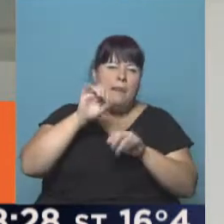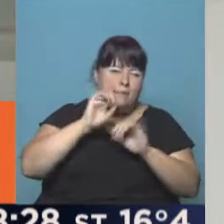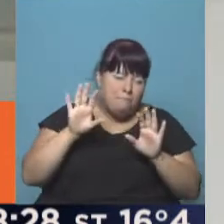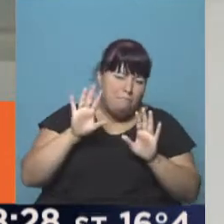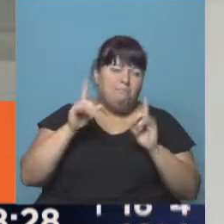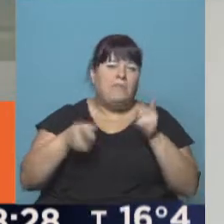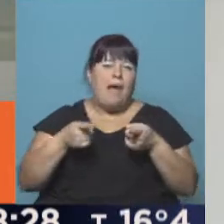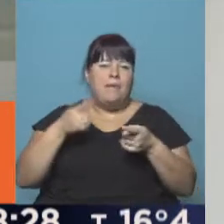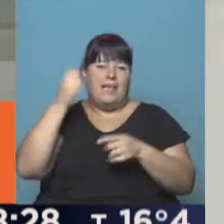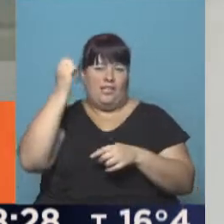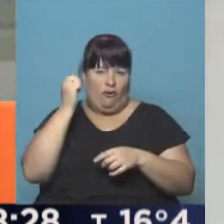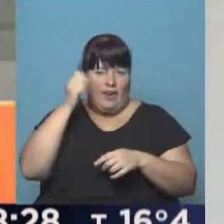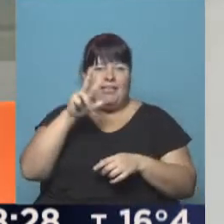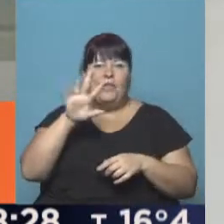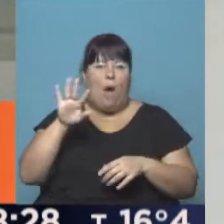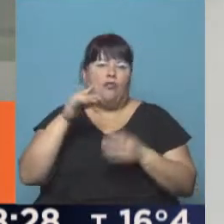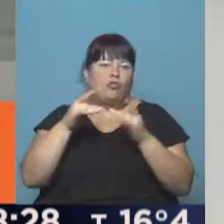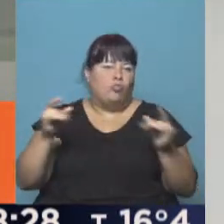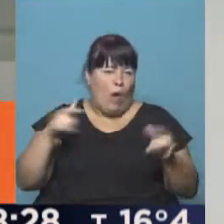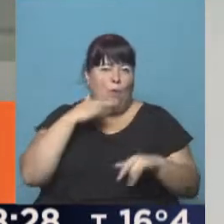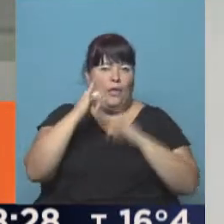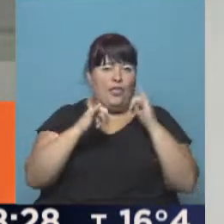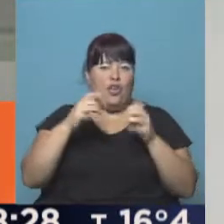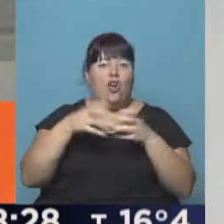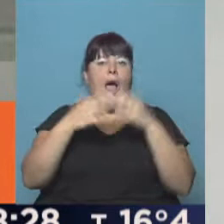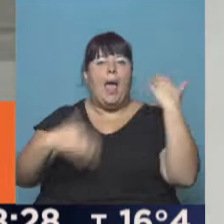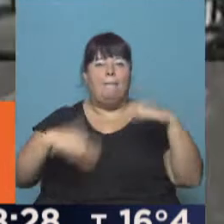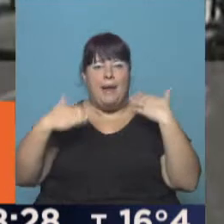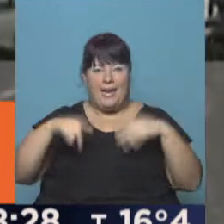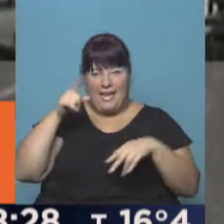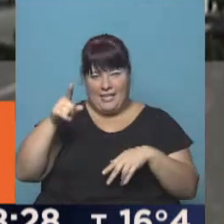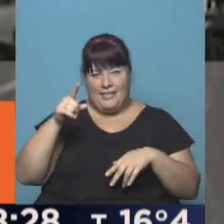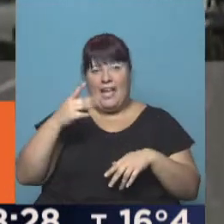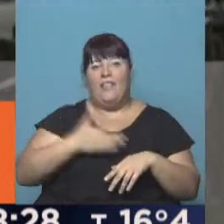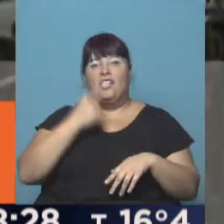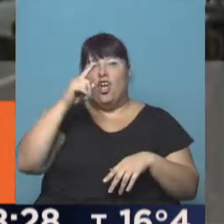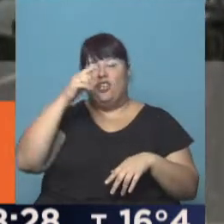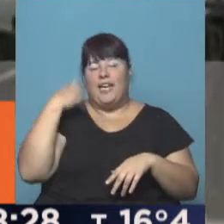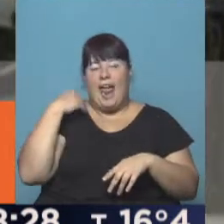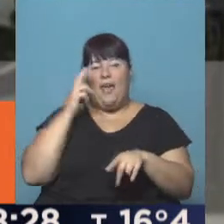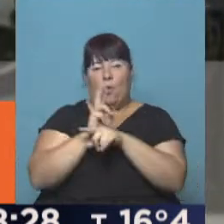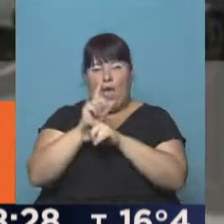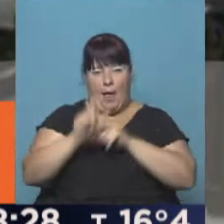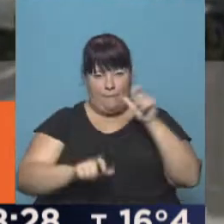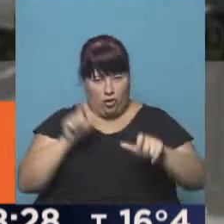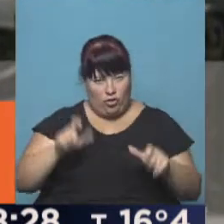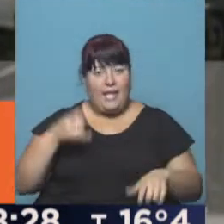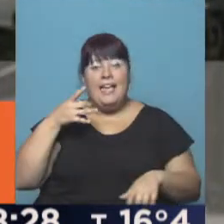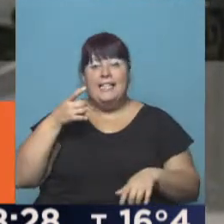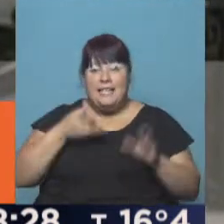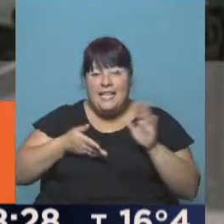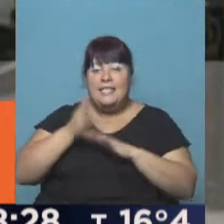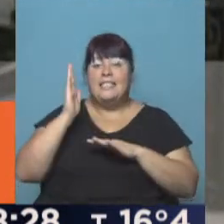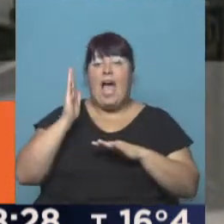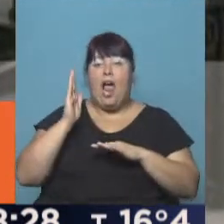importante, entre ellos el maquinista, 34 leves. Esto lo informó el área de emergencia de la Dirección General de Protección Civil. El tren había salido de la